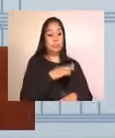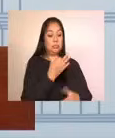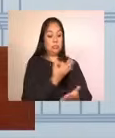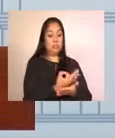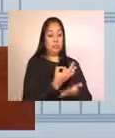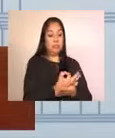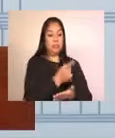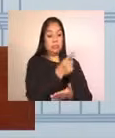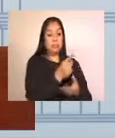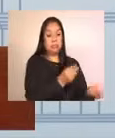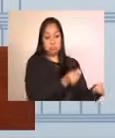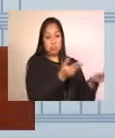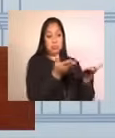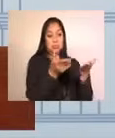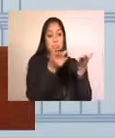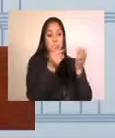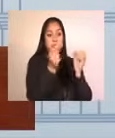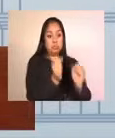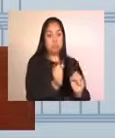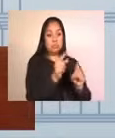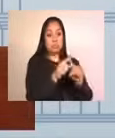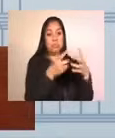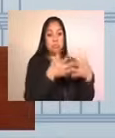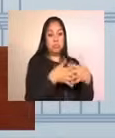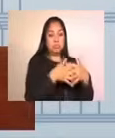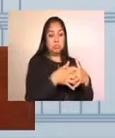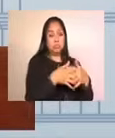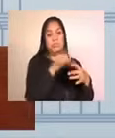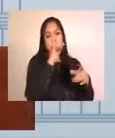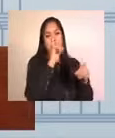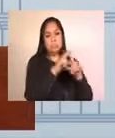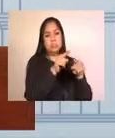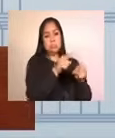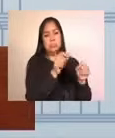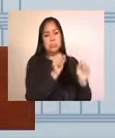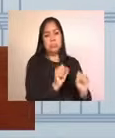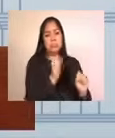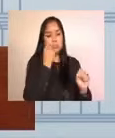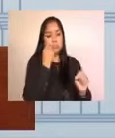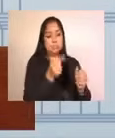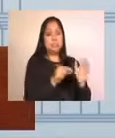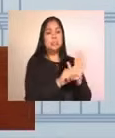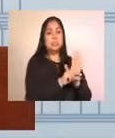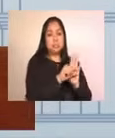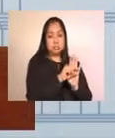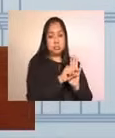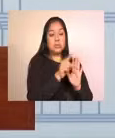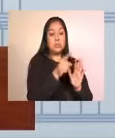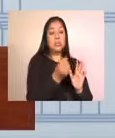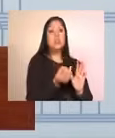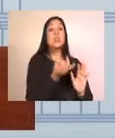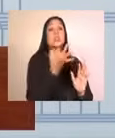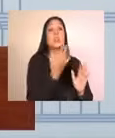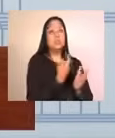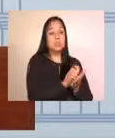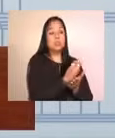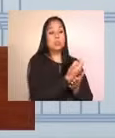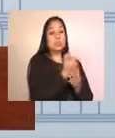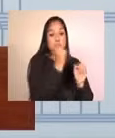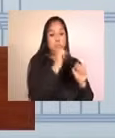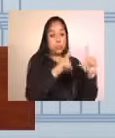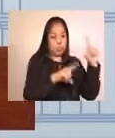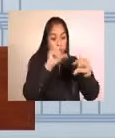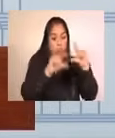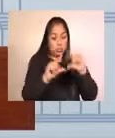Finanzas, adjudica a estas empresas, no solamente en el clasificador, sino en el monto en que pueden ofertar, nosotros no